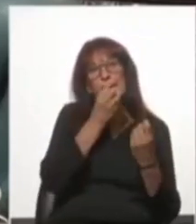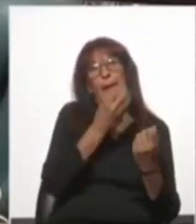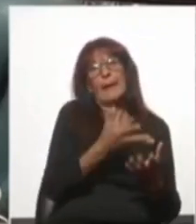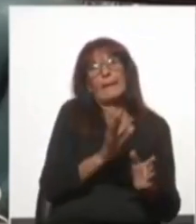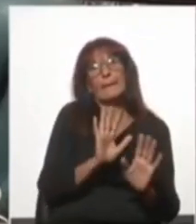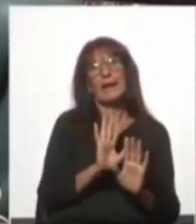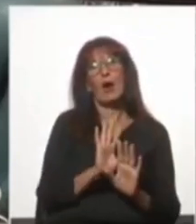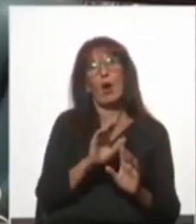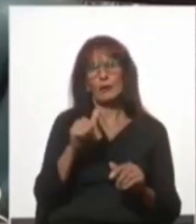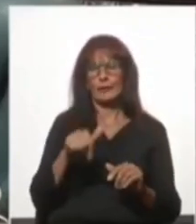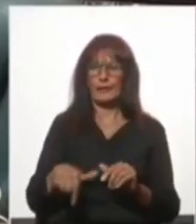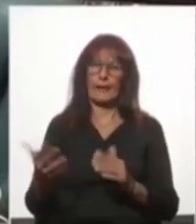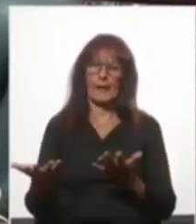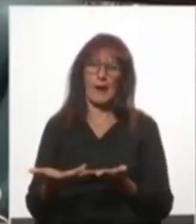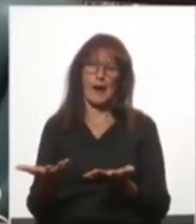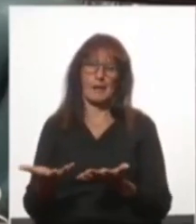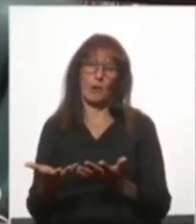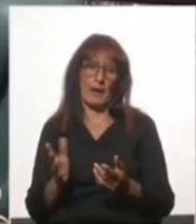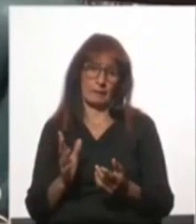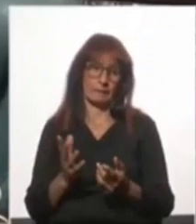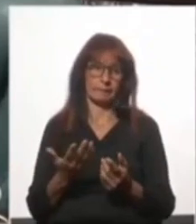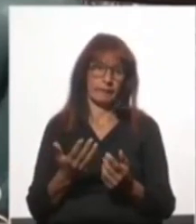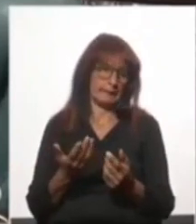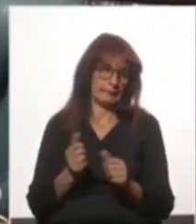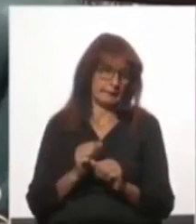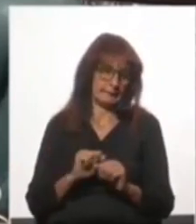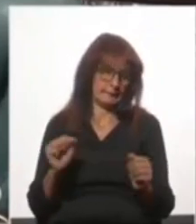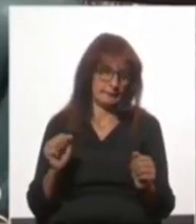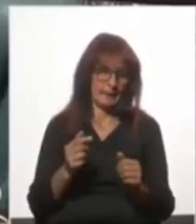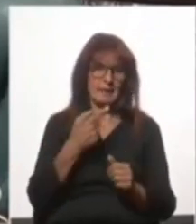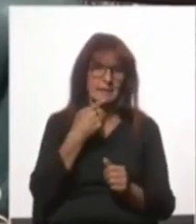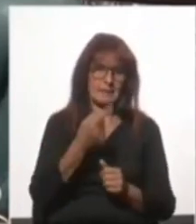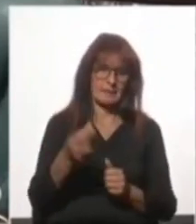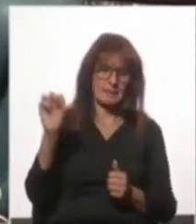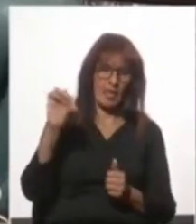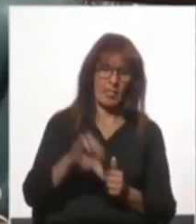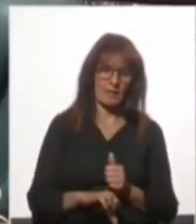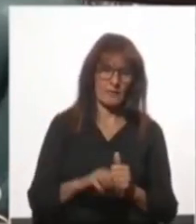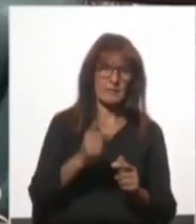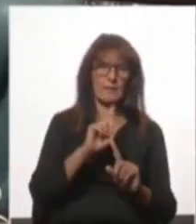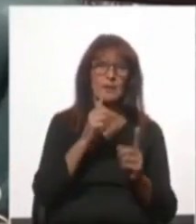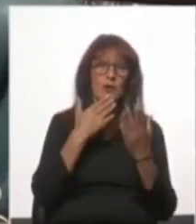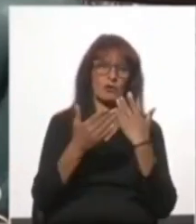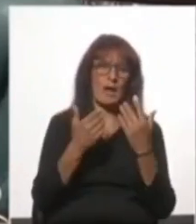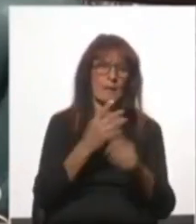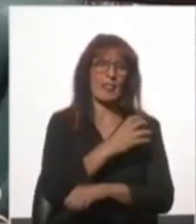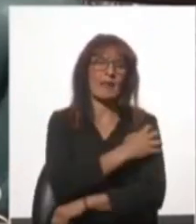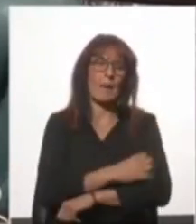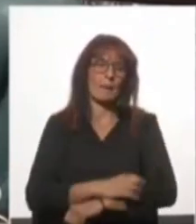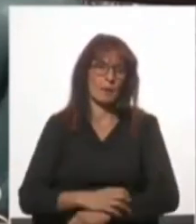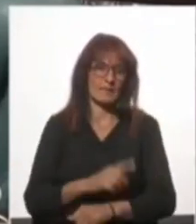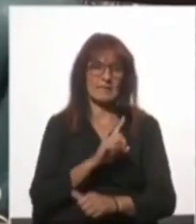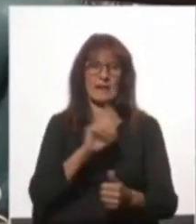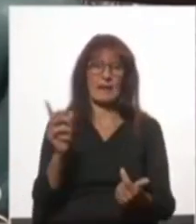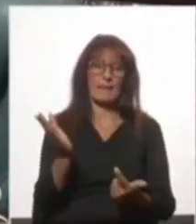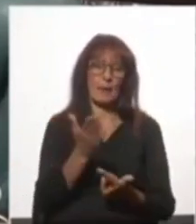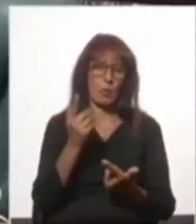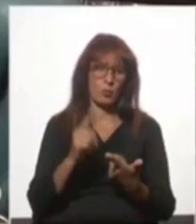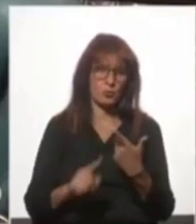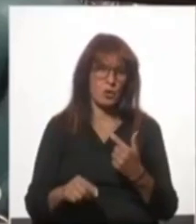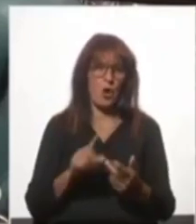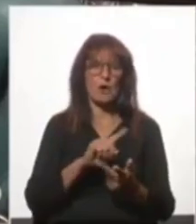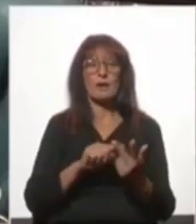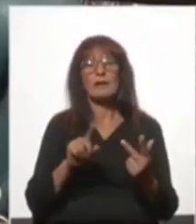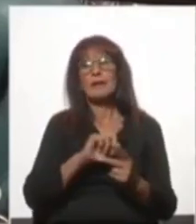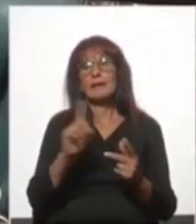lo que estamos viviendo hoy, increíblemente, porque se habla del déficit y no se habla de la pobreza, ni de la producción, ni del